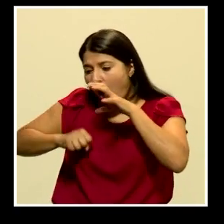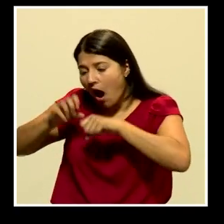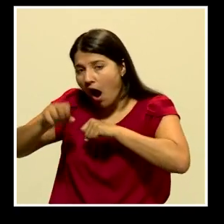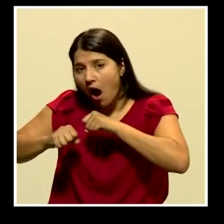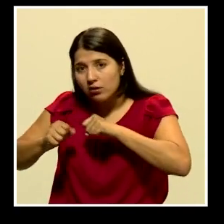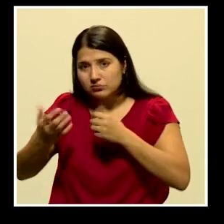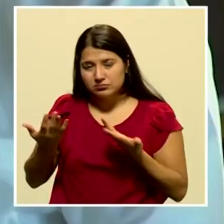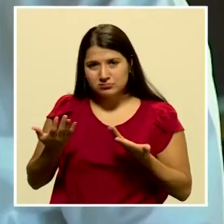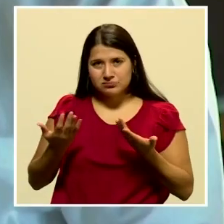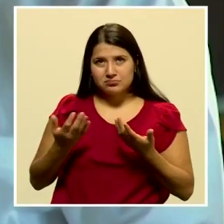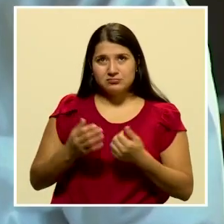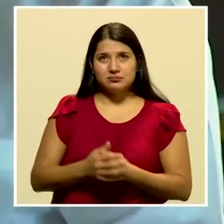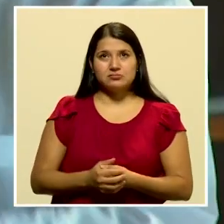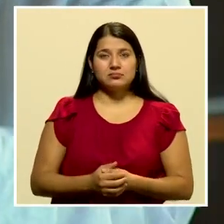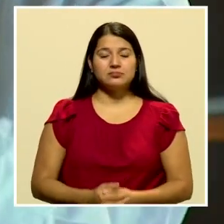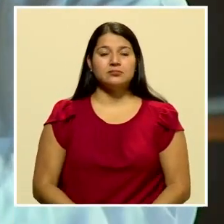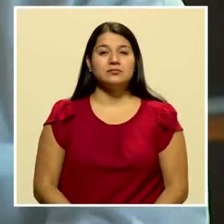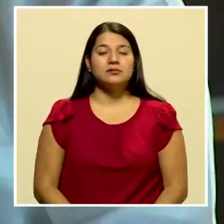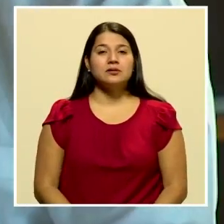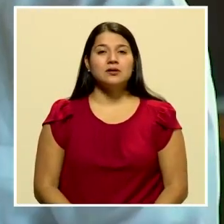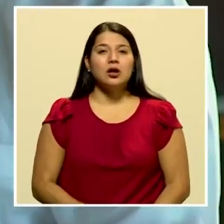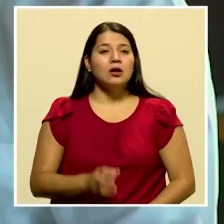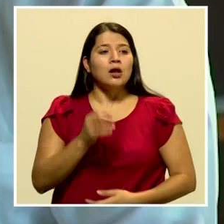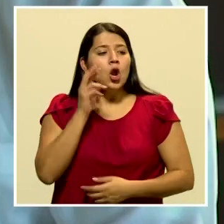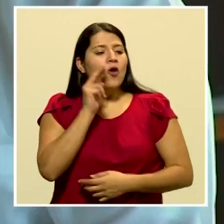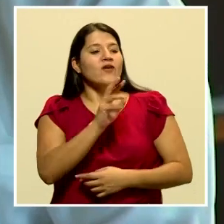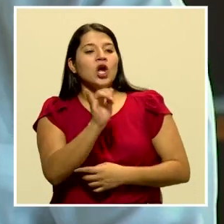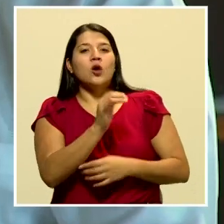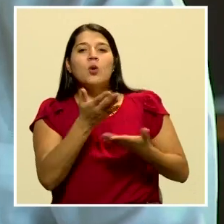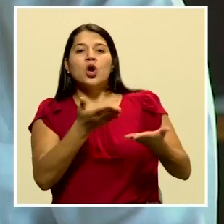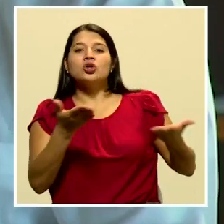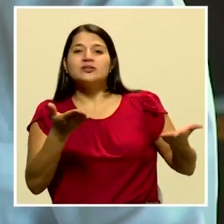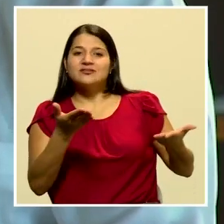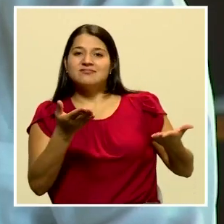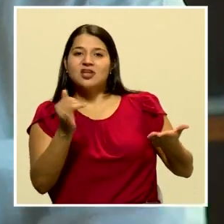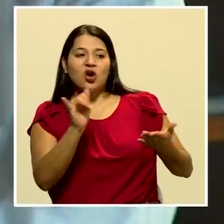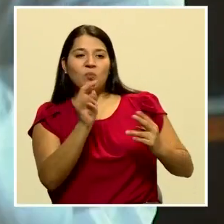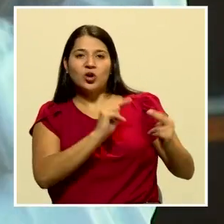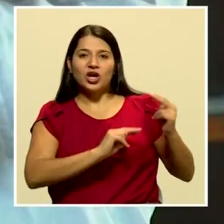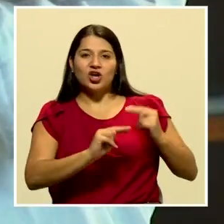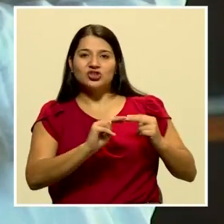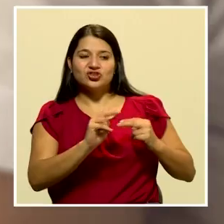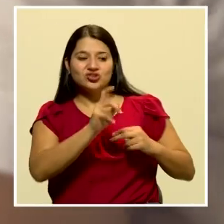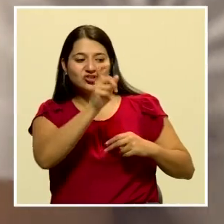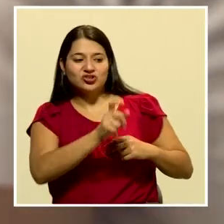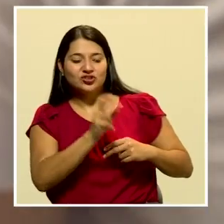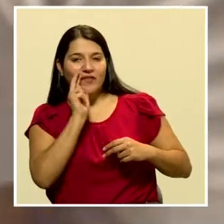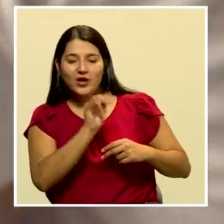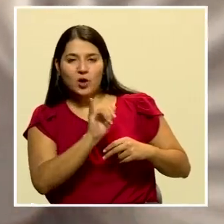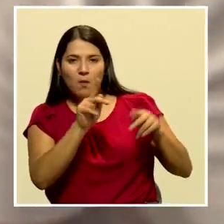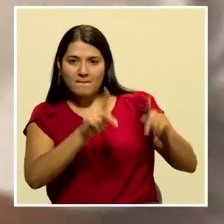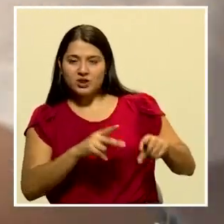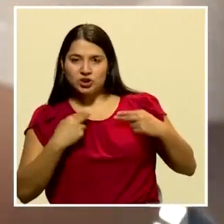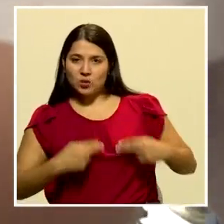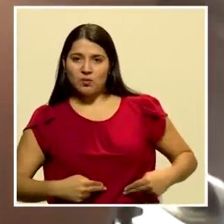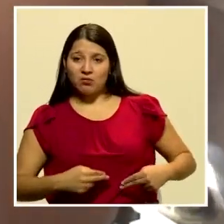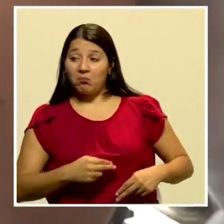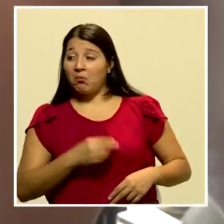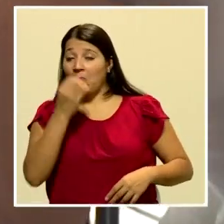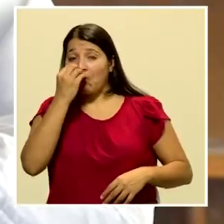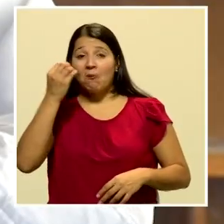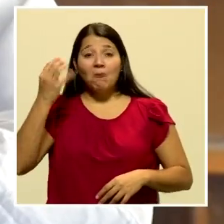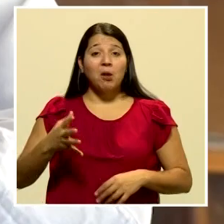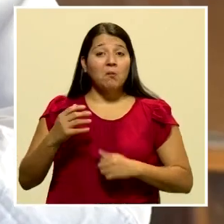Esto es para que ni se tiren. Porque se vuelven objetos, mercancía. Y no importa. Se murió,